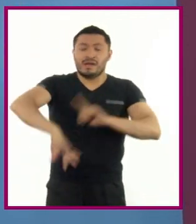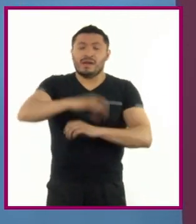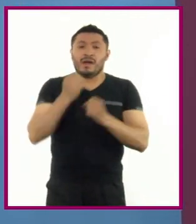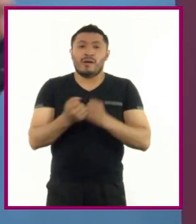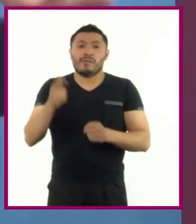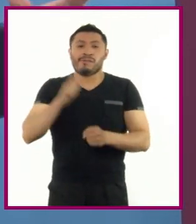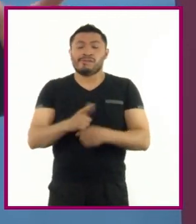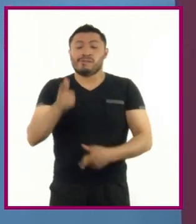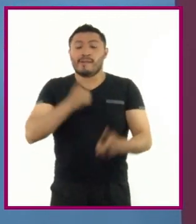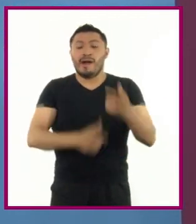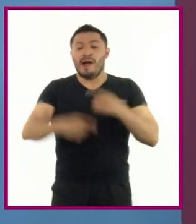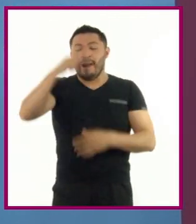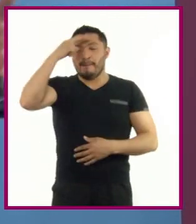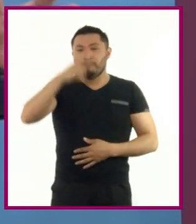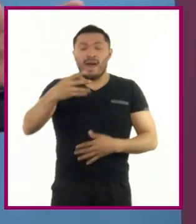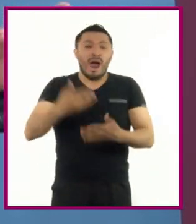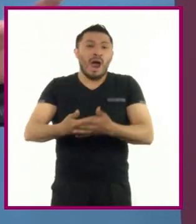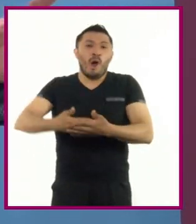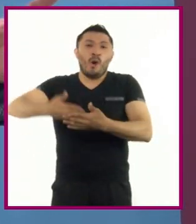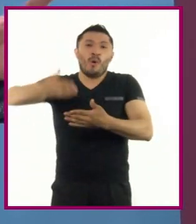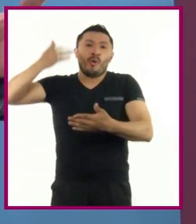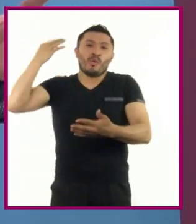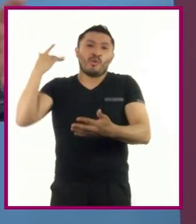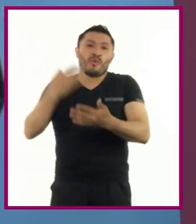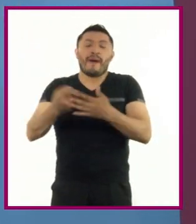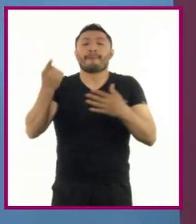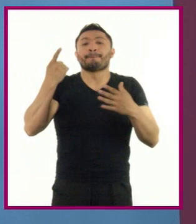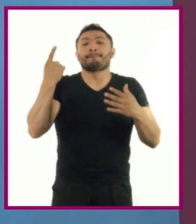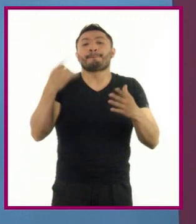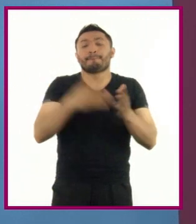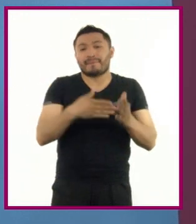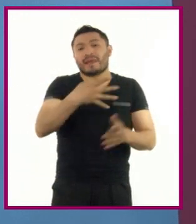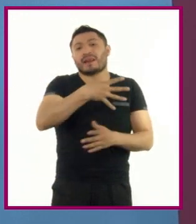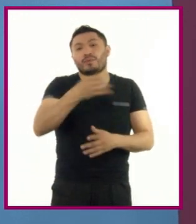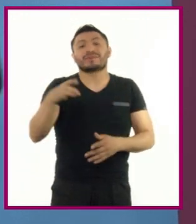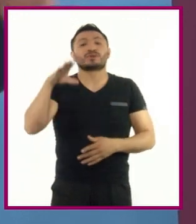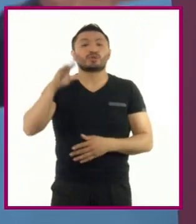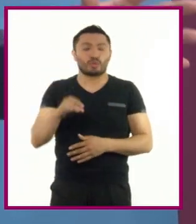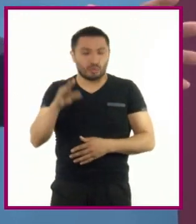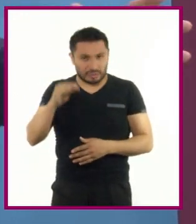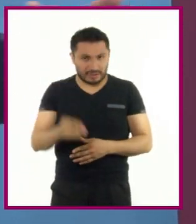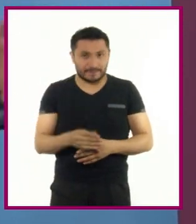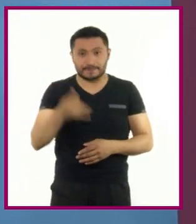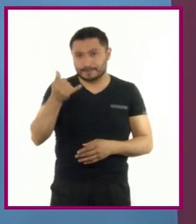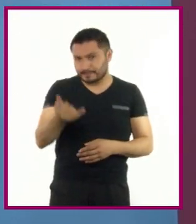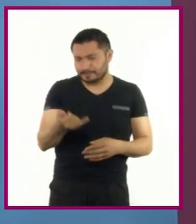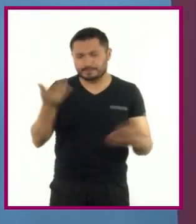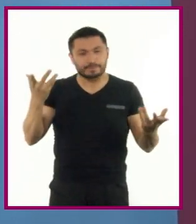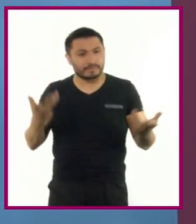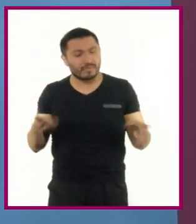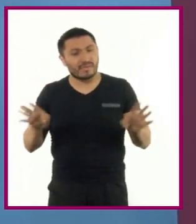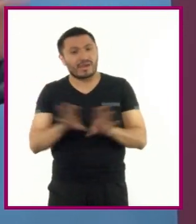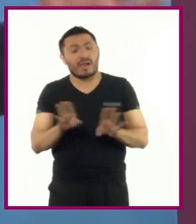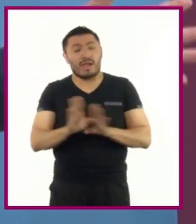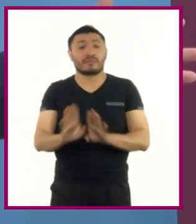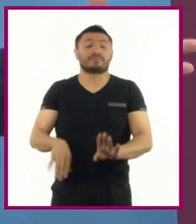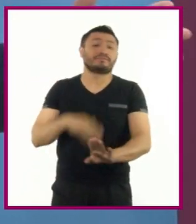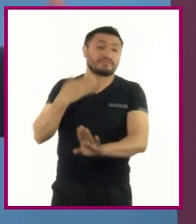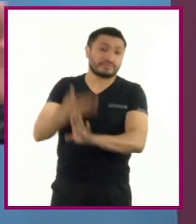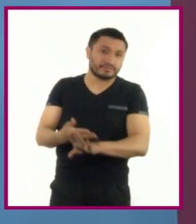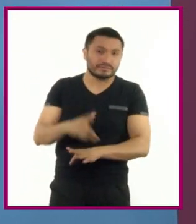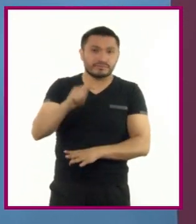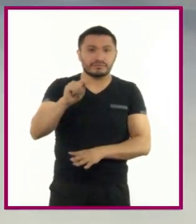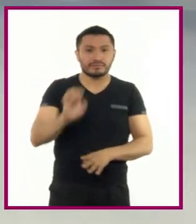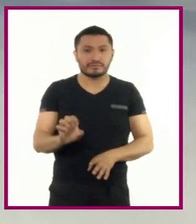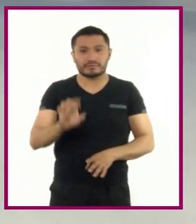social y económico que México vivía a principios de la década de 1990 y de qué manera repercutió en ellos el